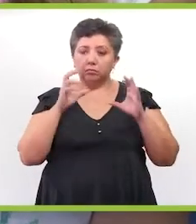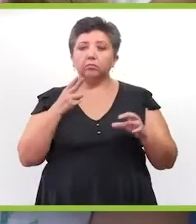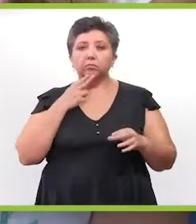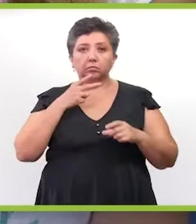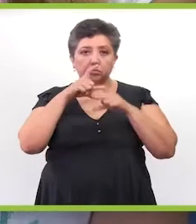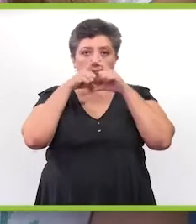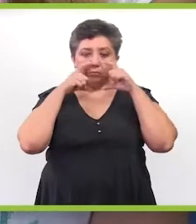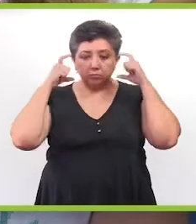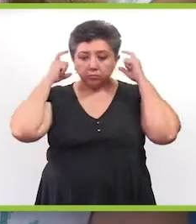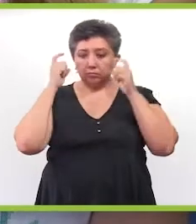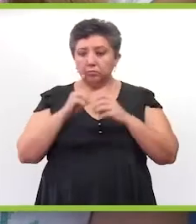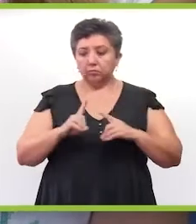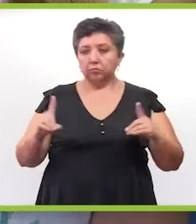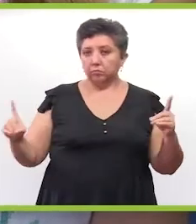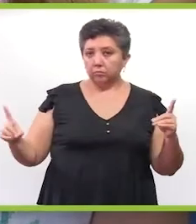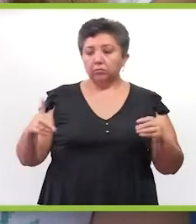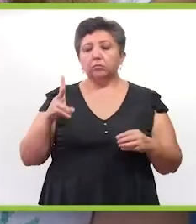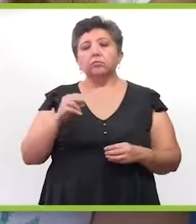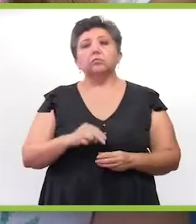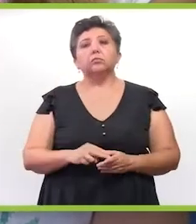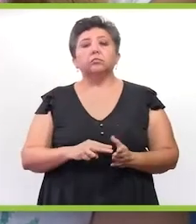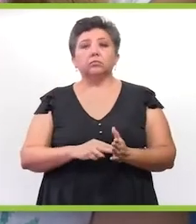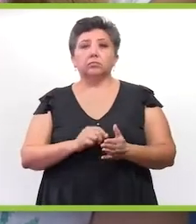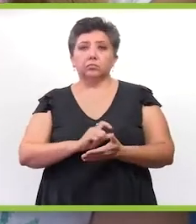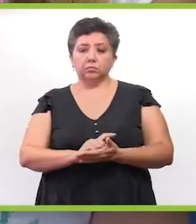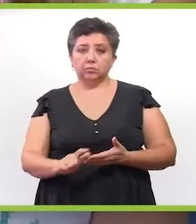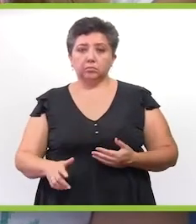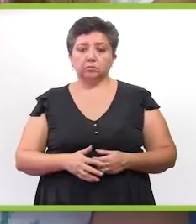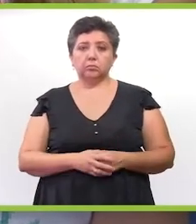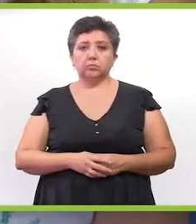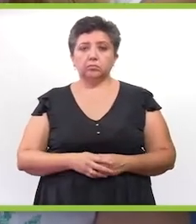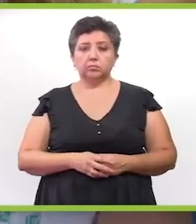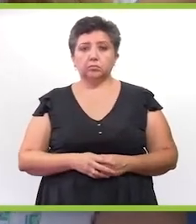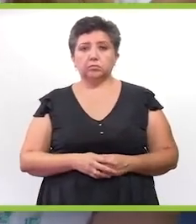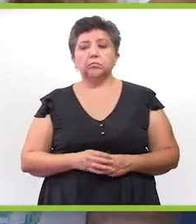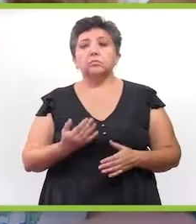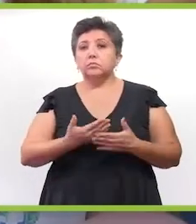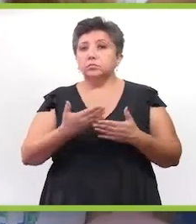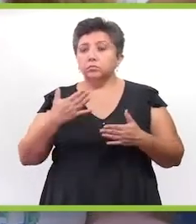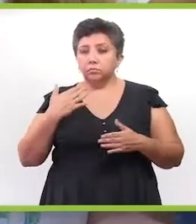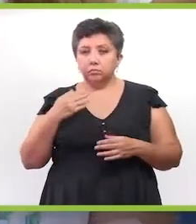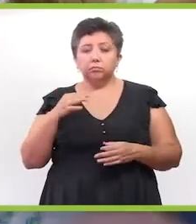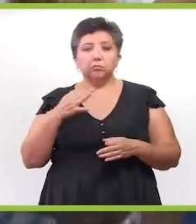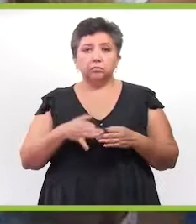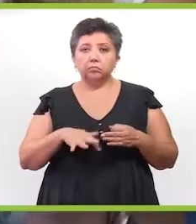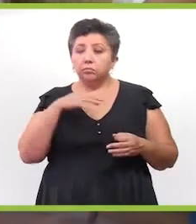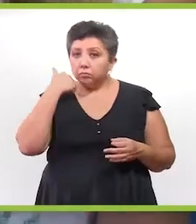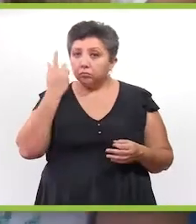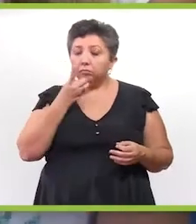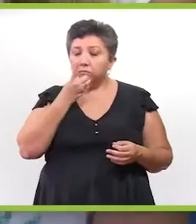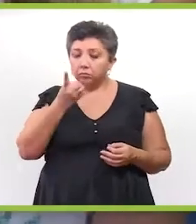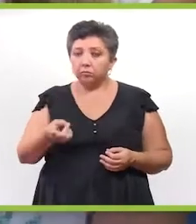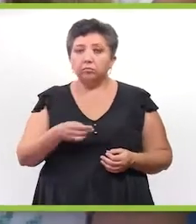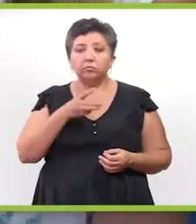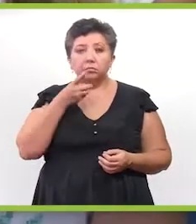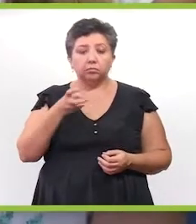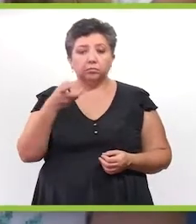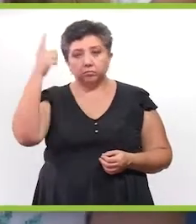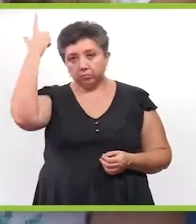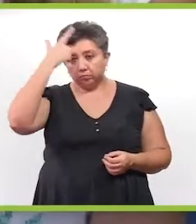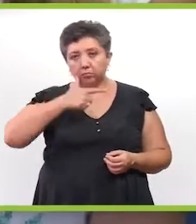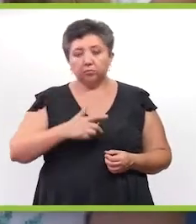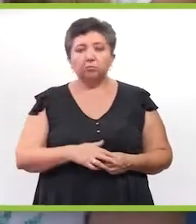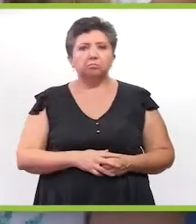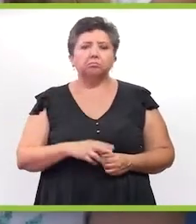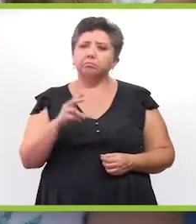con el uso de cubrebocas la sana distancia y las medidas de higiene y antes de terminar gobernador hay algo más que le gustaría agregar esta